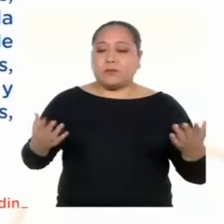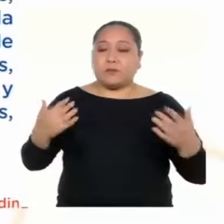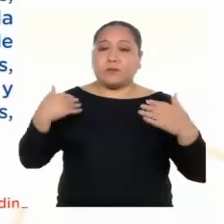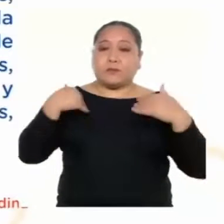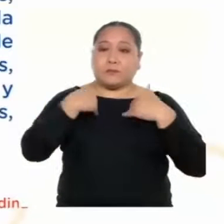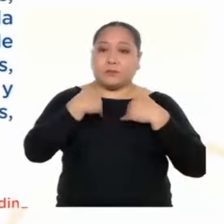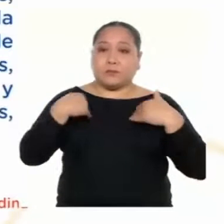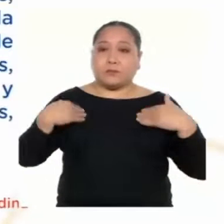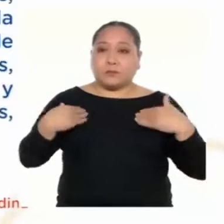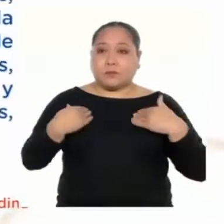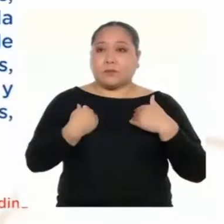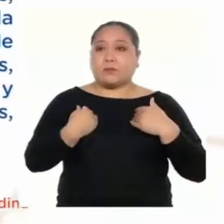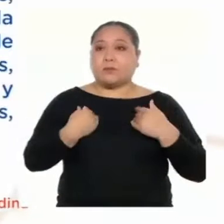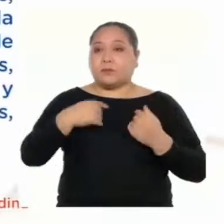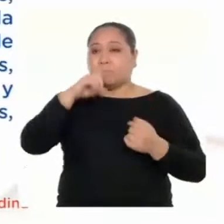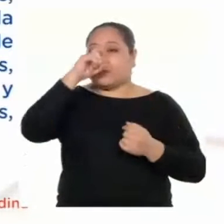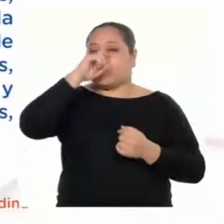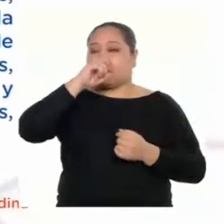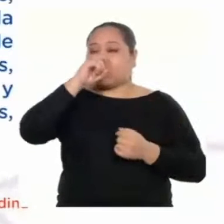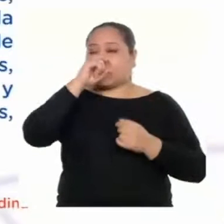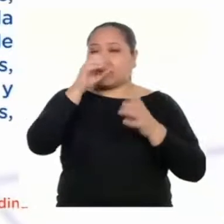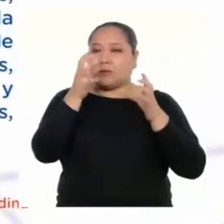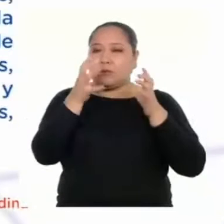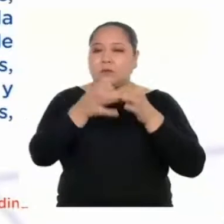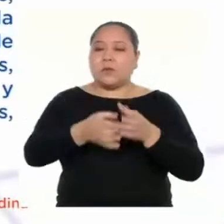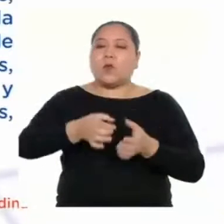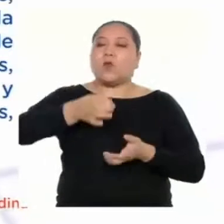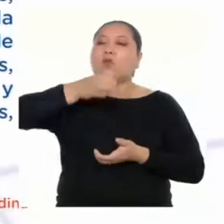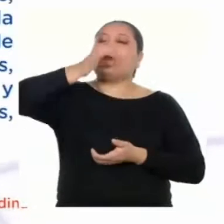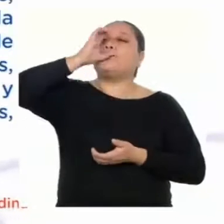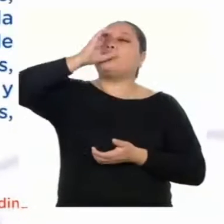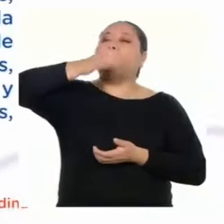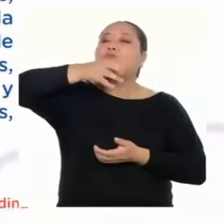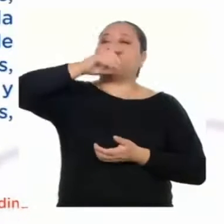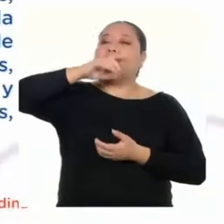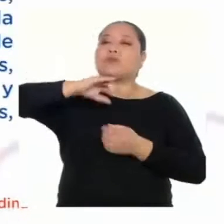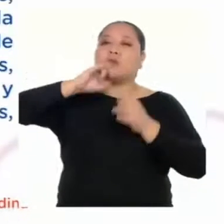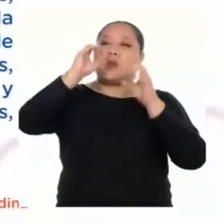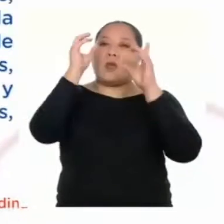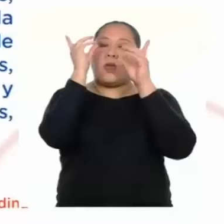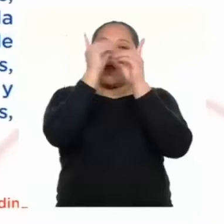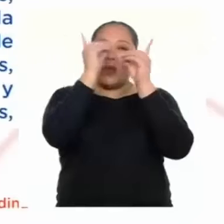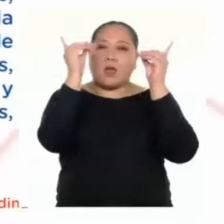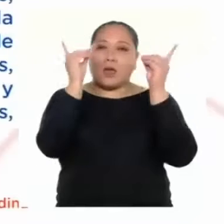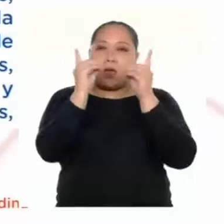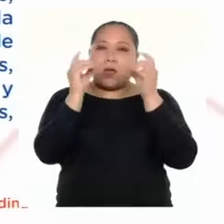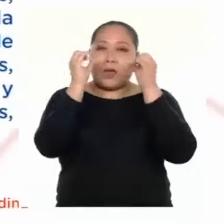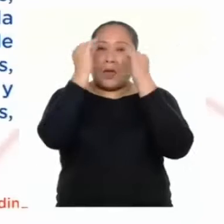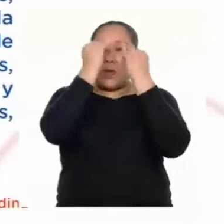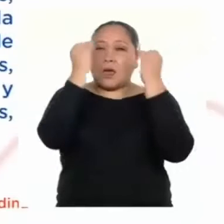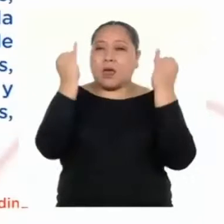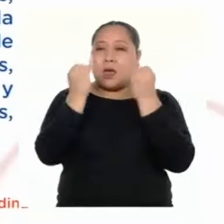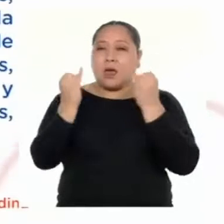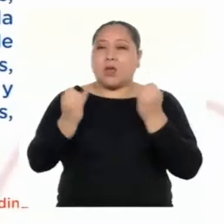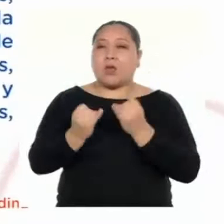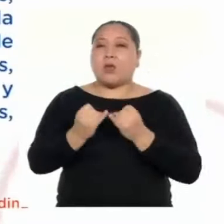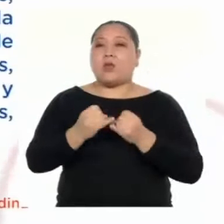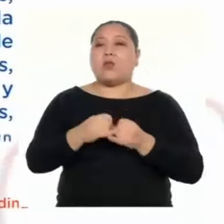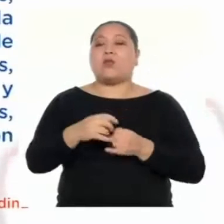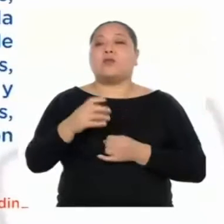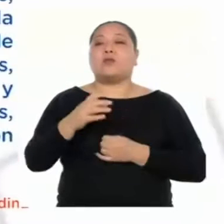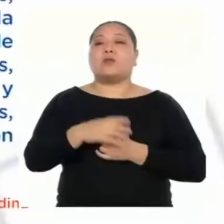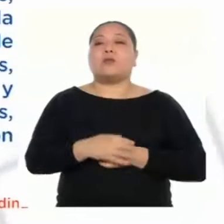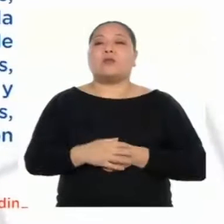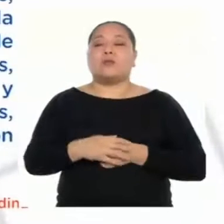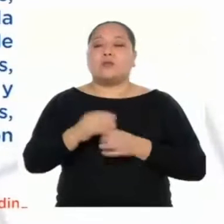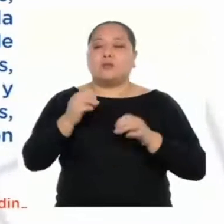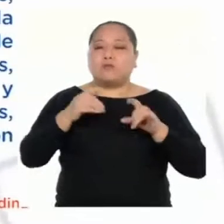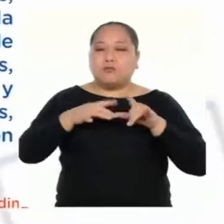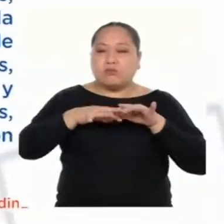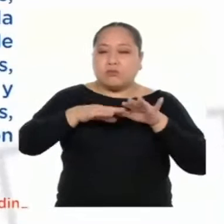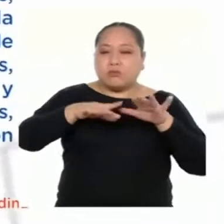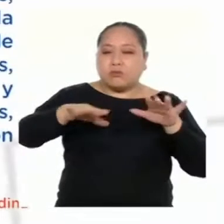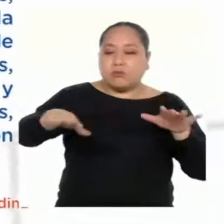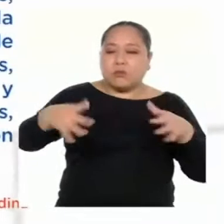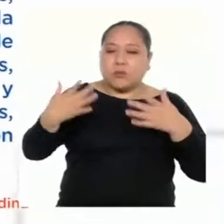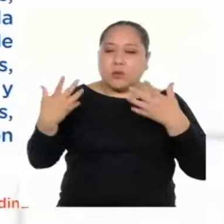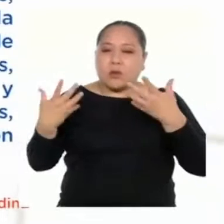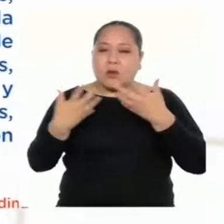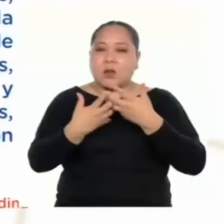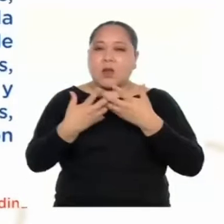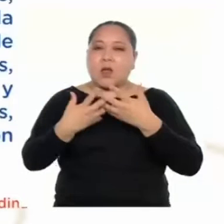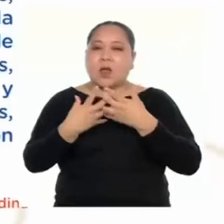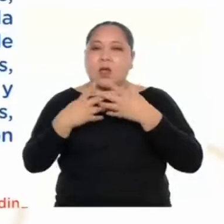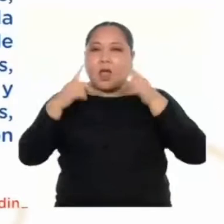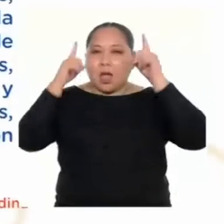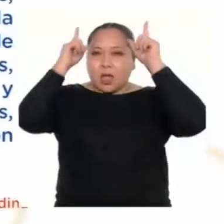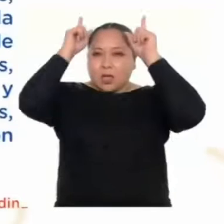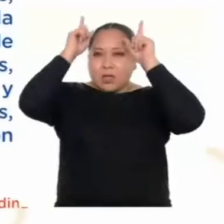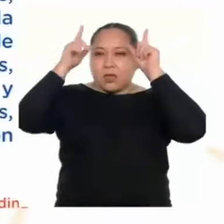como animales, muñecos, brebajes e ídolos indígenas. Fue muy difundida la relación entre